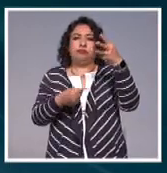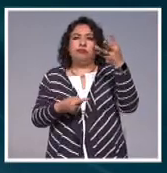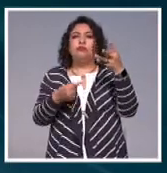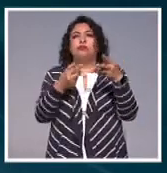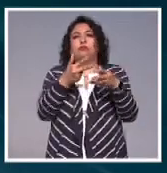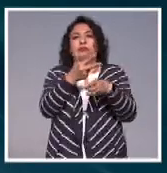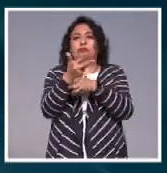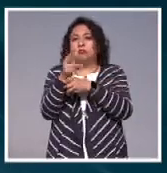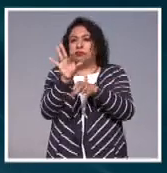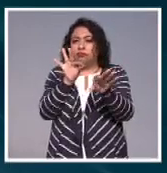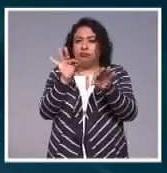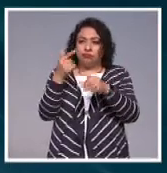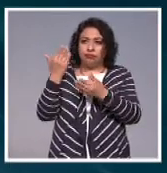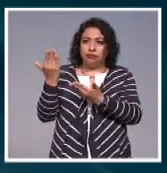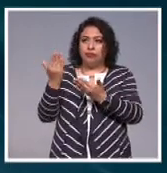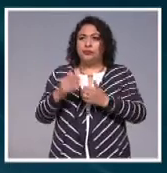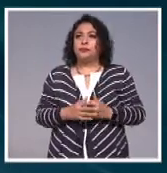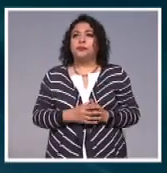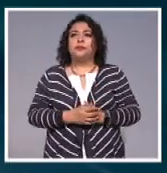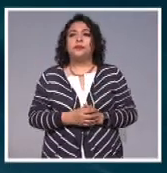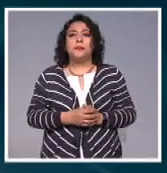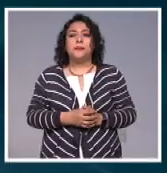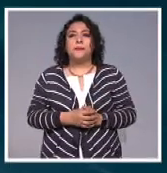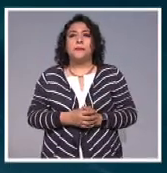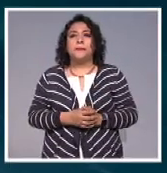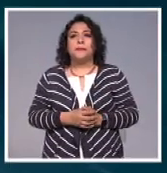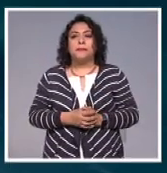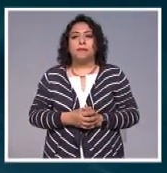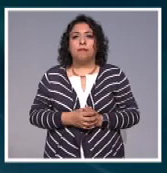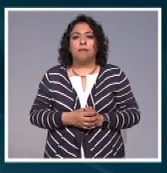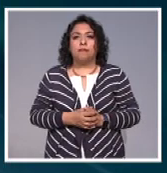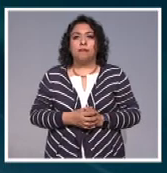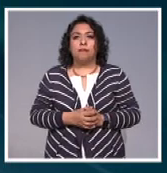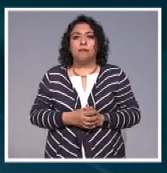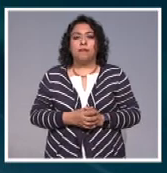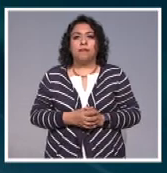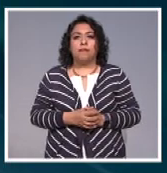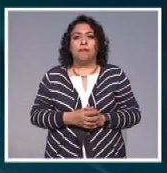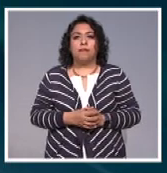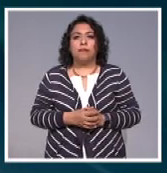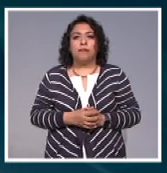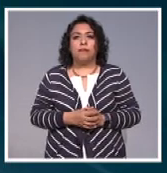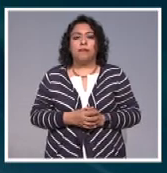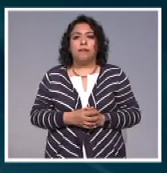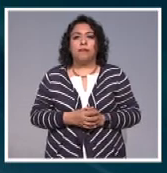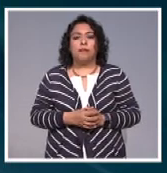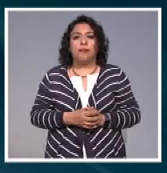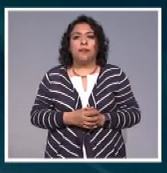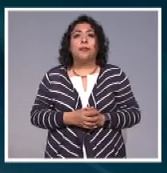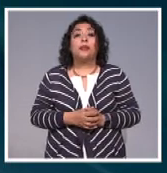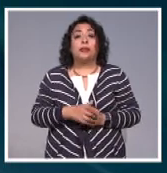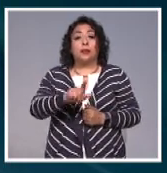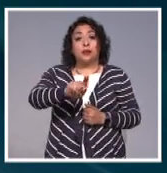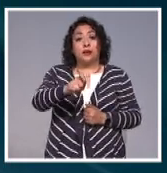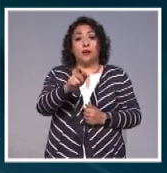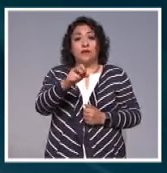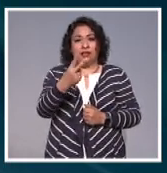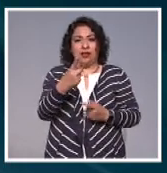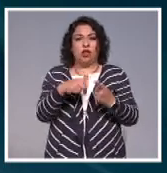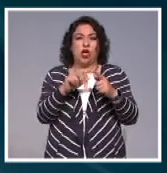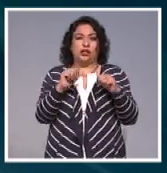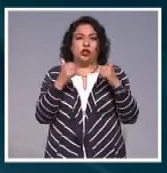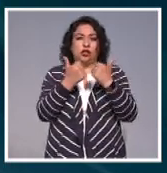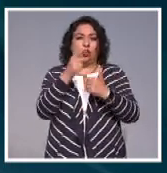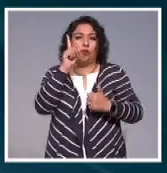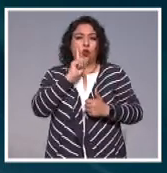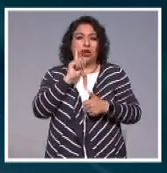cintas que han sido seleccionadas. A lo mejor la que da la cara, la que habla, es Enfocine. Canal 22 y la Asociación